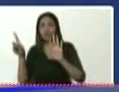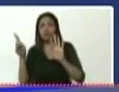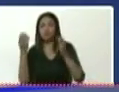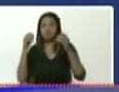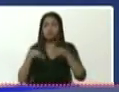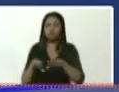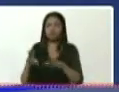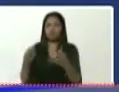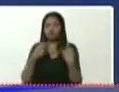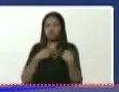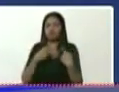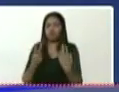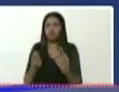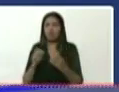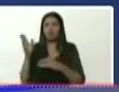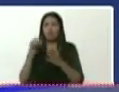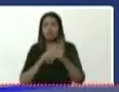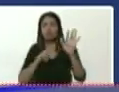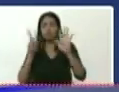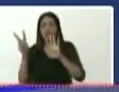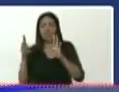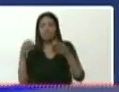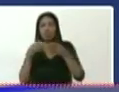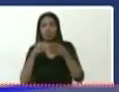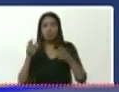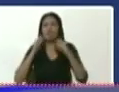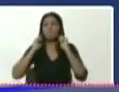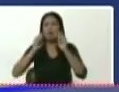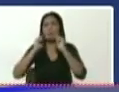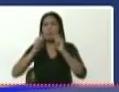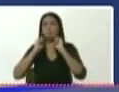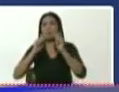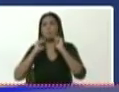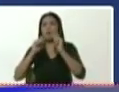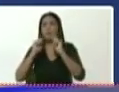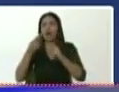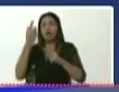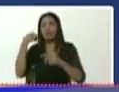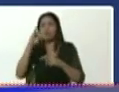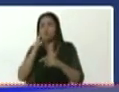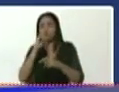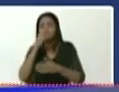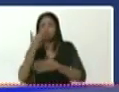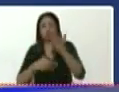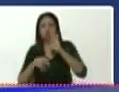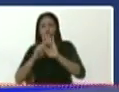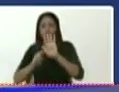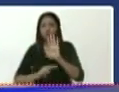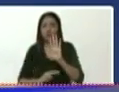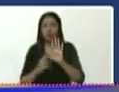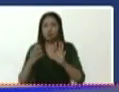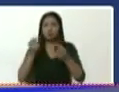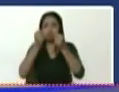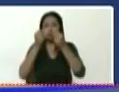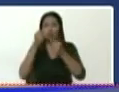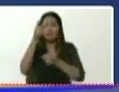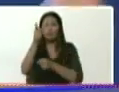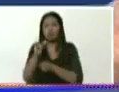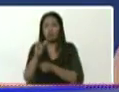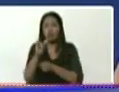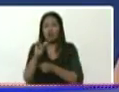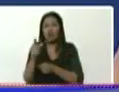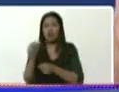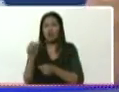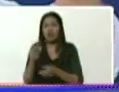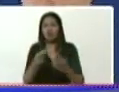del cargo. En el 2017 la agenda de la guarimba. Ayer nos llegó la información de que habían detenido a la persona que